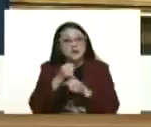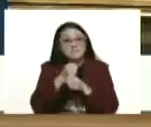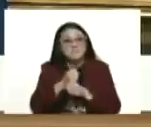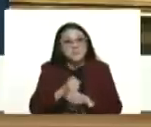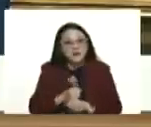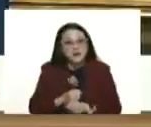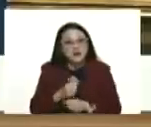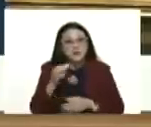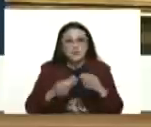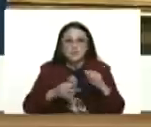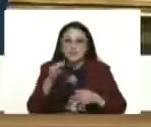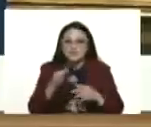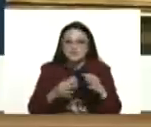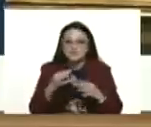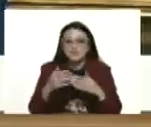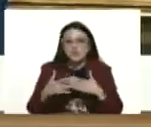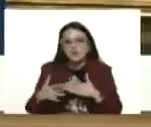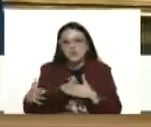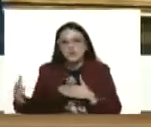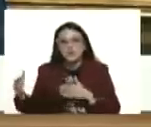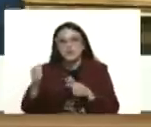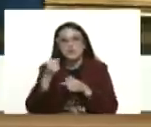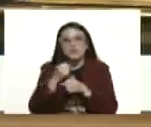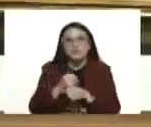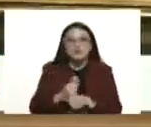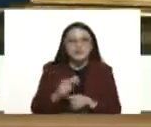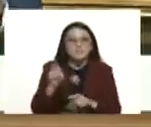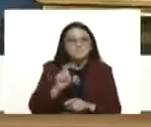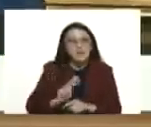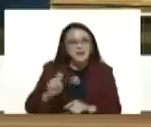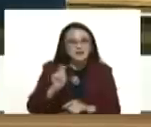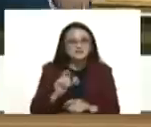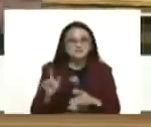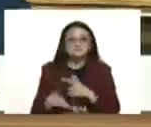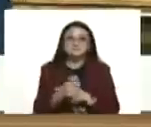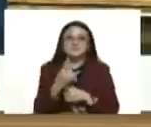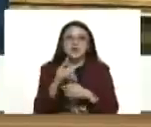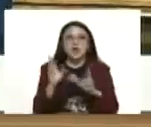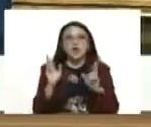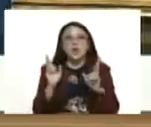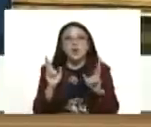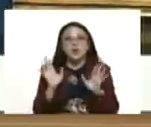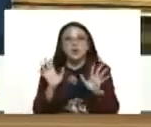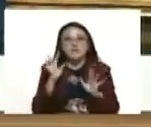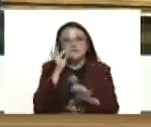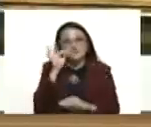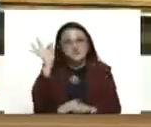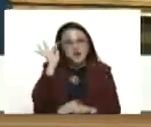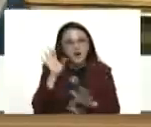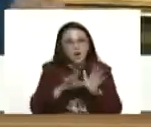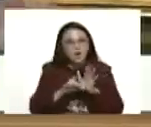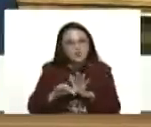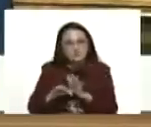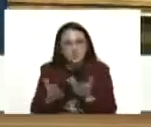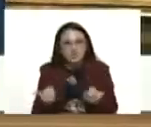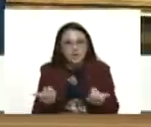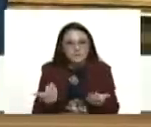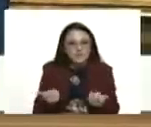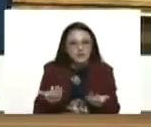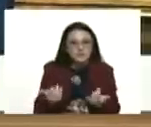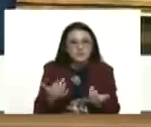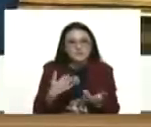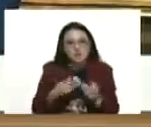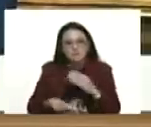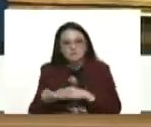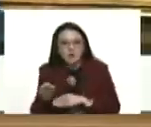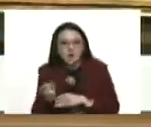esperar a que el juicio transcurra y vaya y mece y aparece, ojalá que no, un fiscal corrupto y dame aquí y yo te